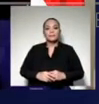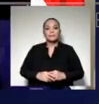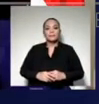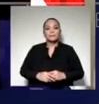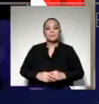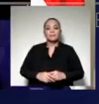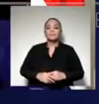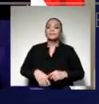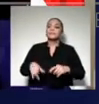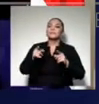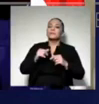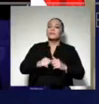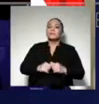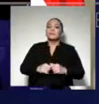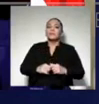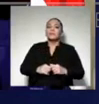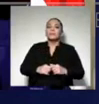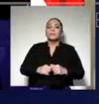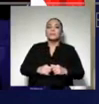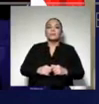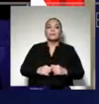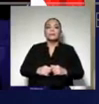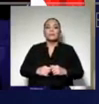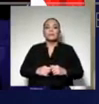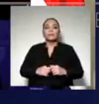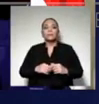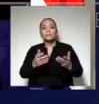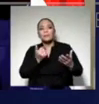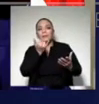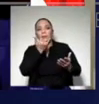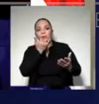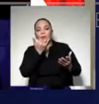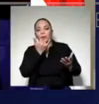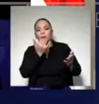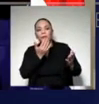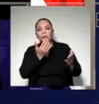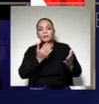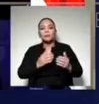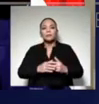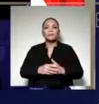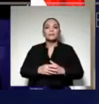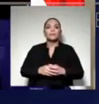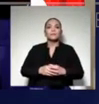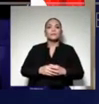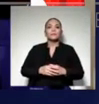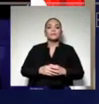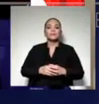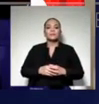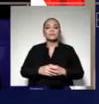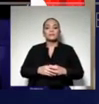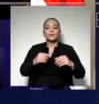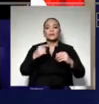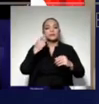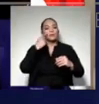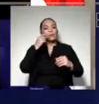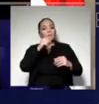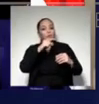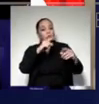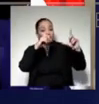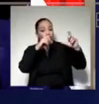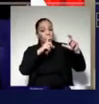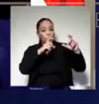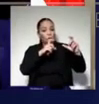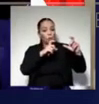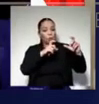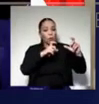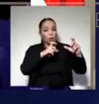tras las consultas que usted está... ¿Cuál es el problema? Perdón, que vi que no... Es que me iba a fotografiar y no sé por qué se dio la fotografía. Porque usted es un personaje público. No, señor. ¿Qué es?